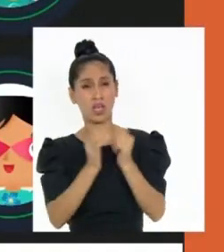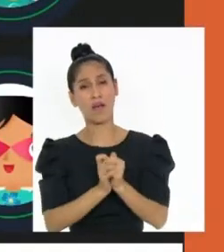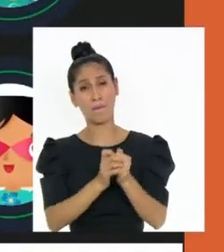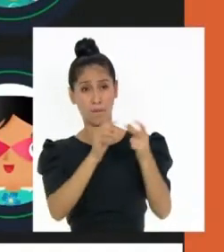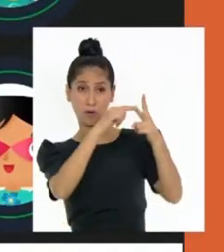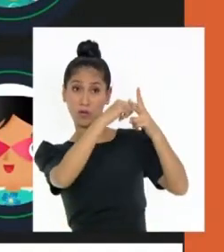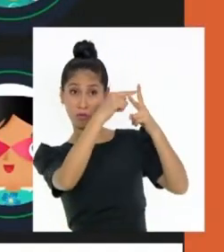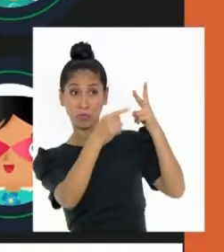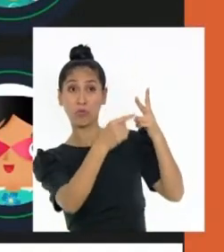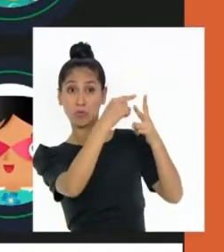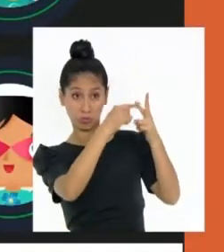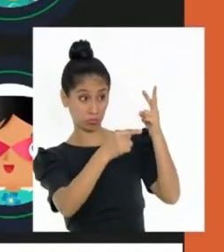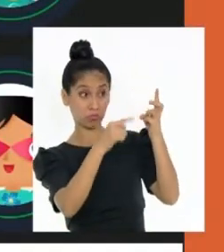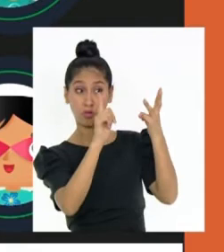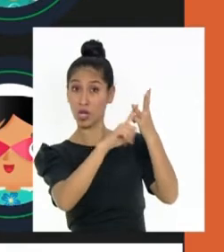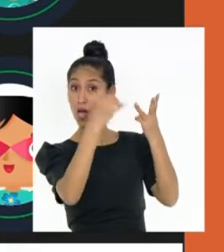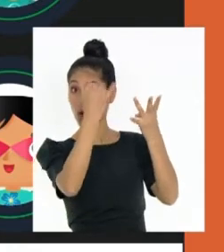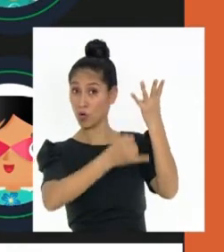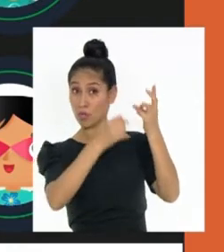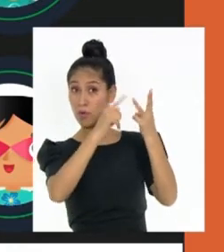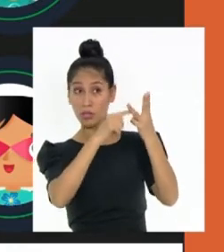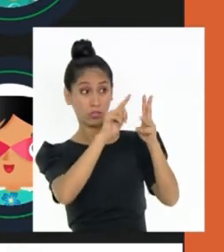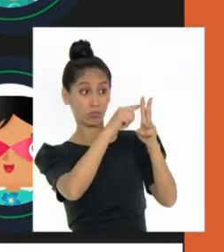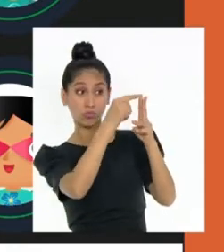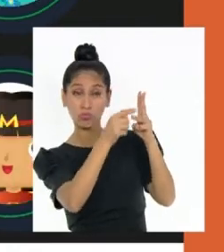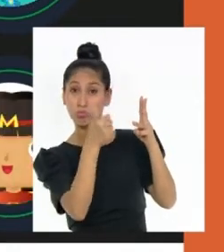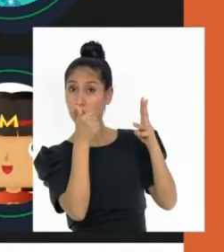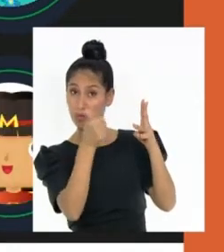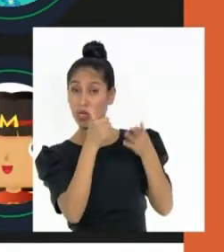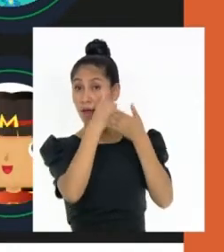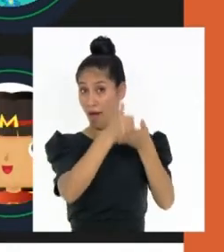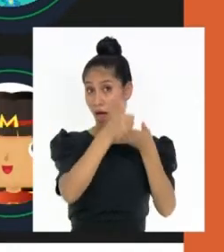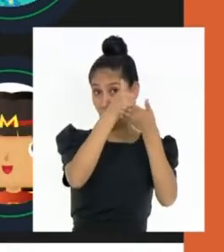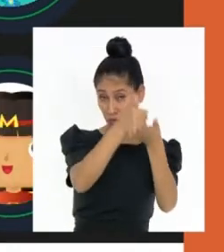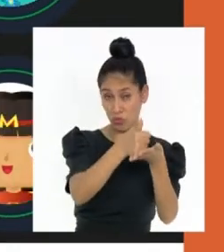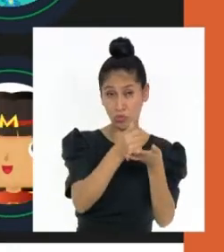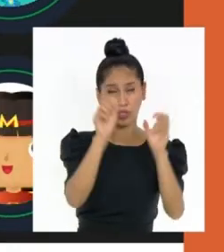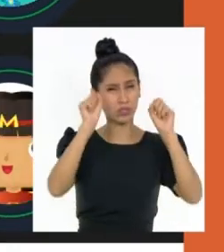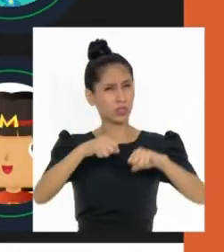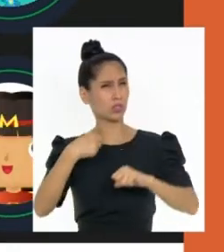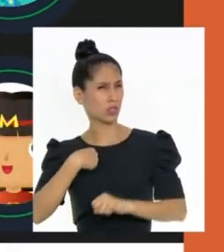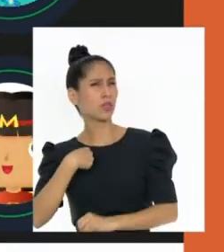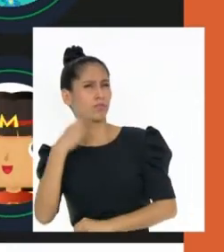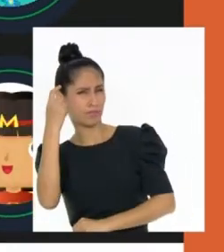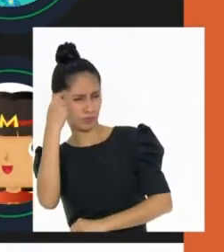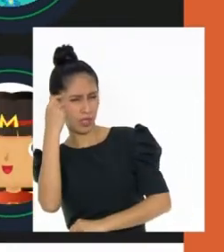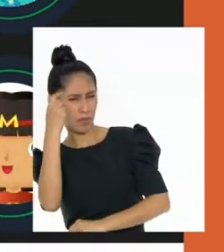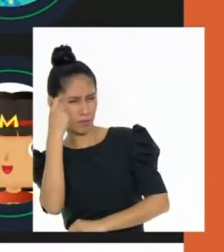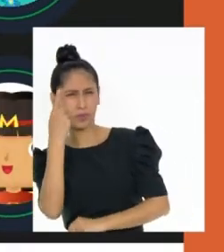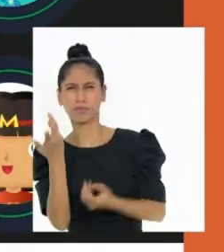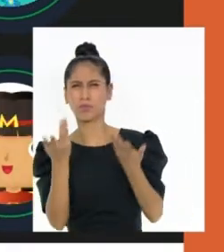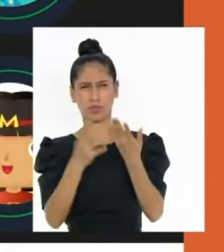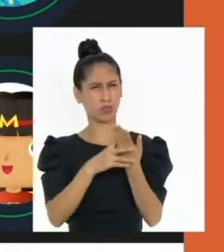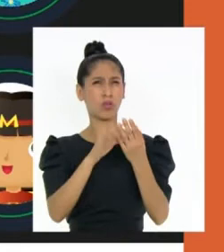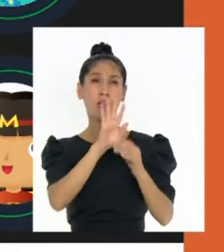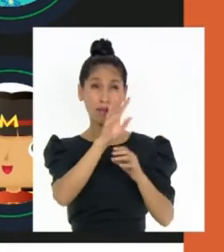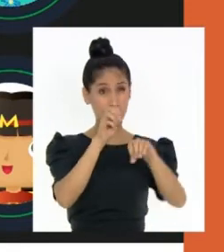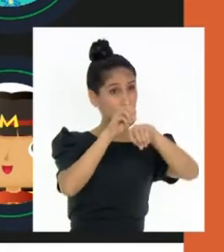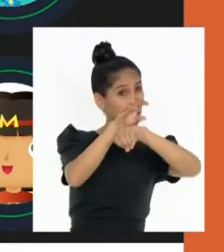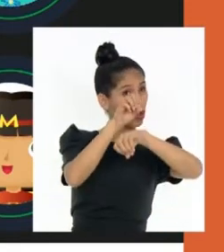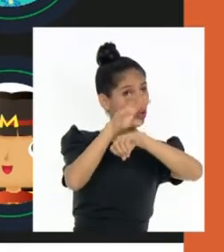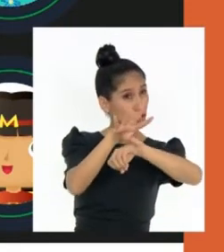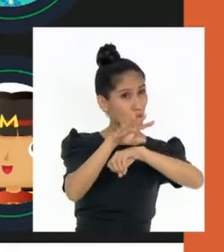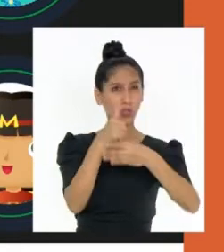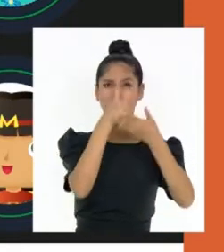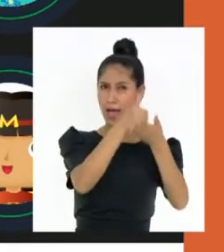los estudiantes, es decir, ayudan a solucionar un problema. Yo diría que las recomendaciones dan ideas en beneficio a esa